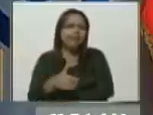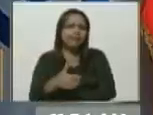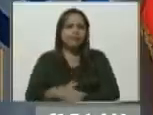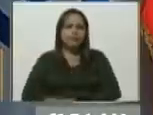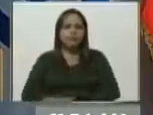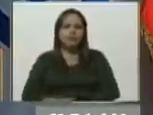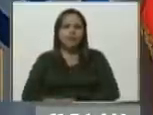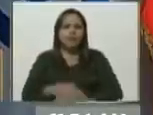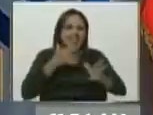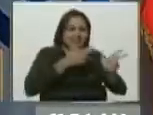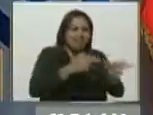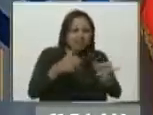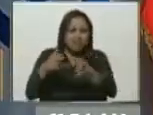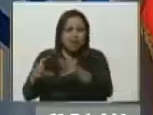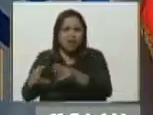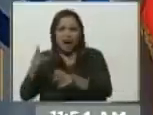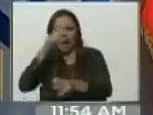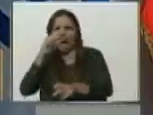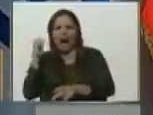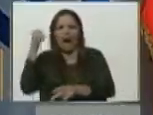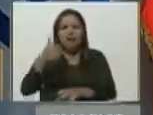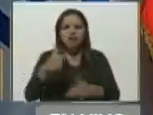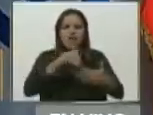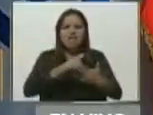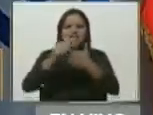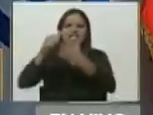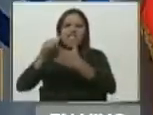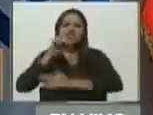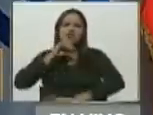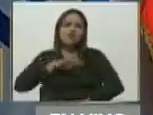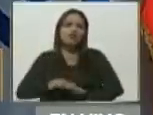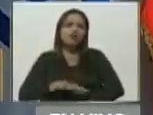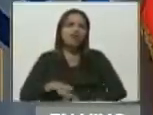hace décadas a líderes históricos como Gaitán,